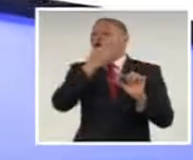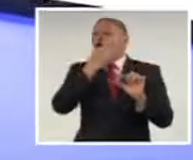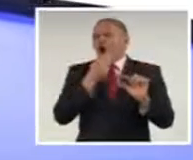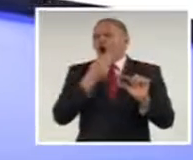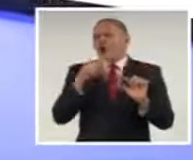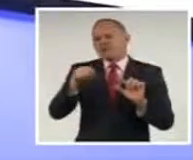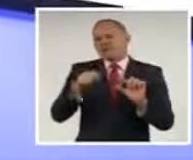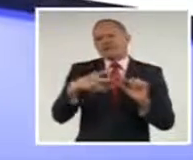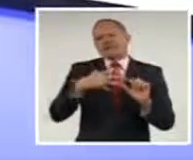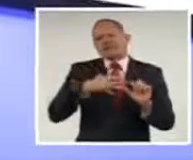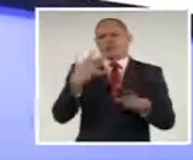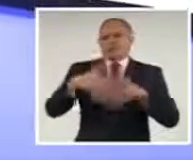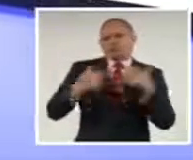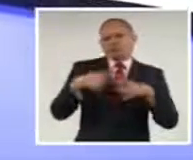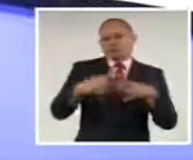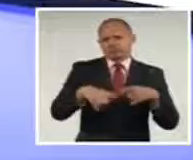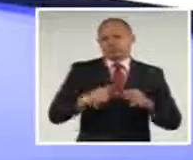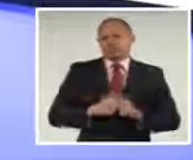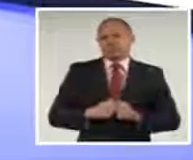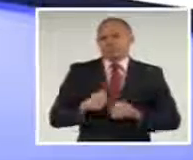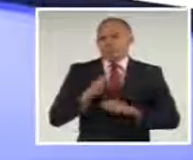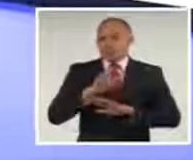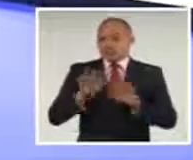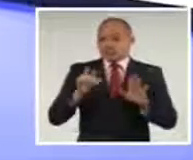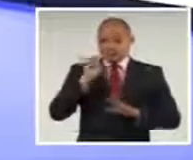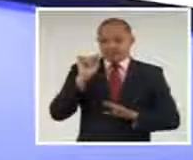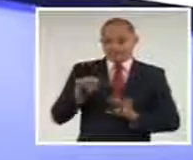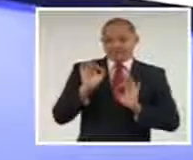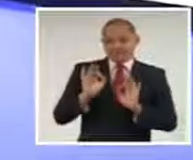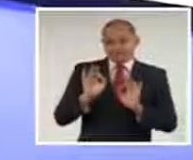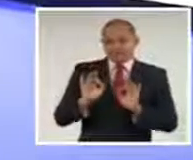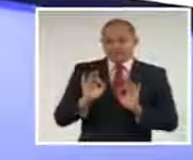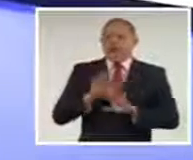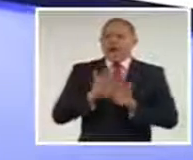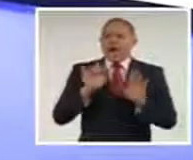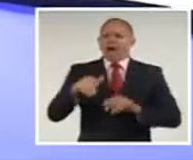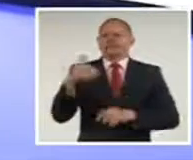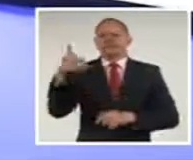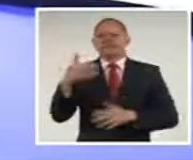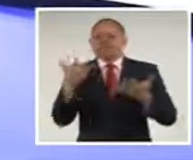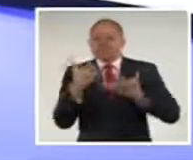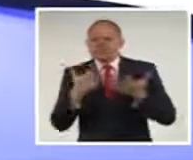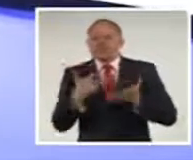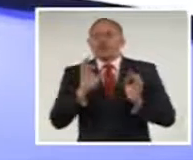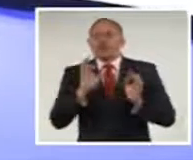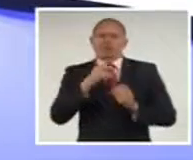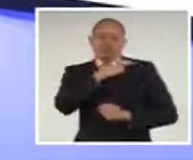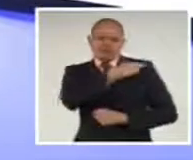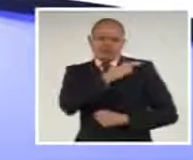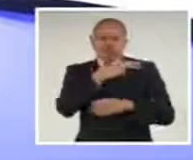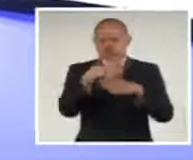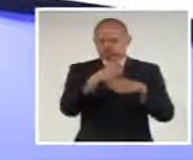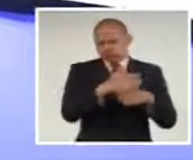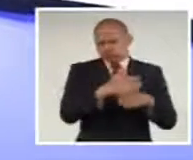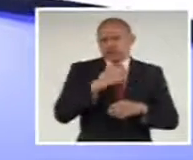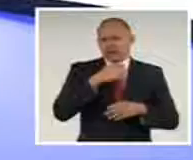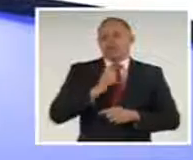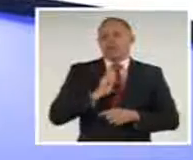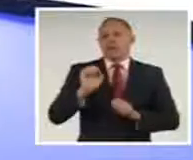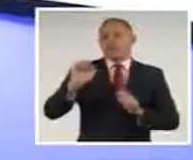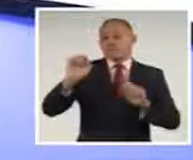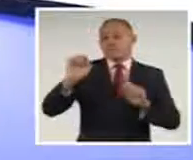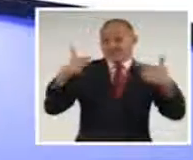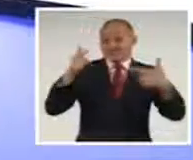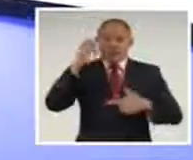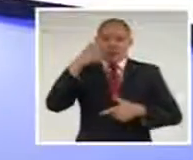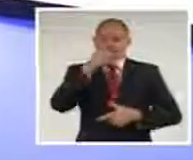los desafíos de ese importante sector de nuestra sociedad. Participaron junto al jefe de Estado los viceprimeros ministros Inés María